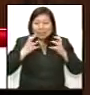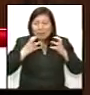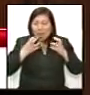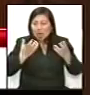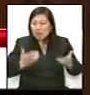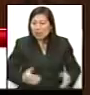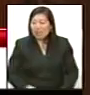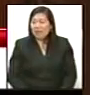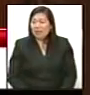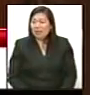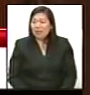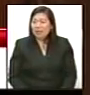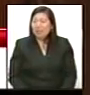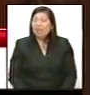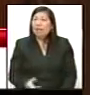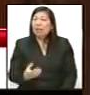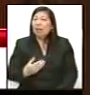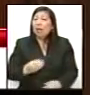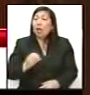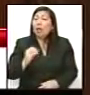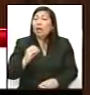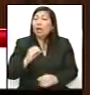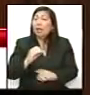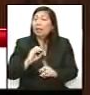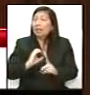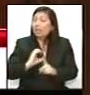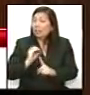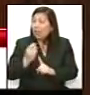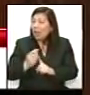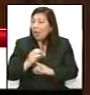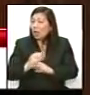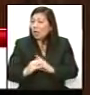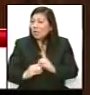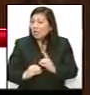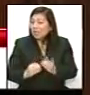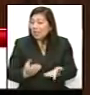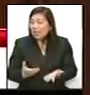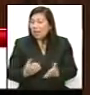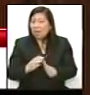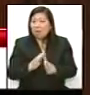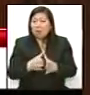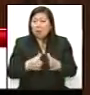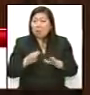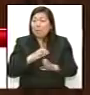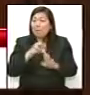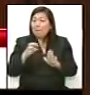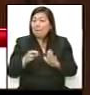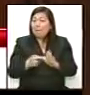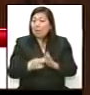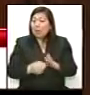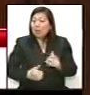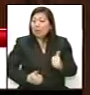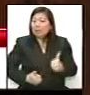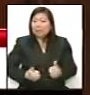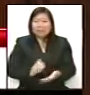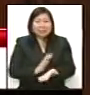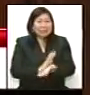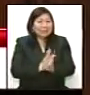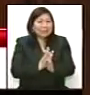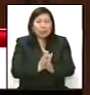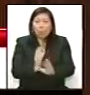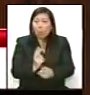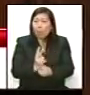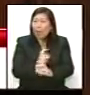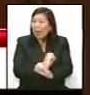más. ¿Y qué cosa es la transoceánica? ¿Qué cosa son estos enormes proyectos en los cuales ni siquiera hay